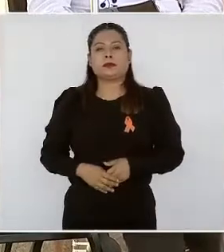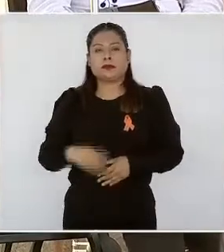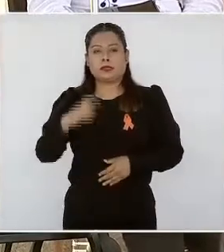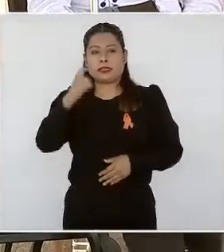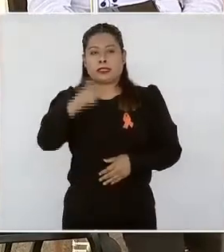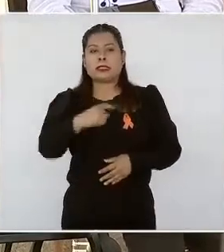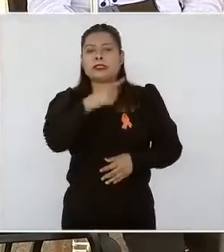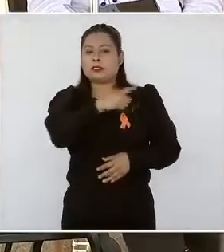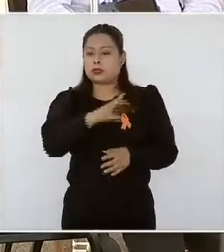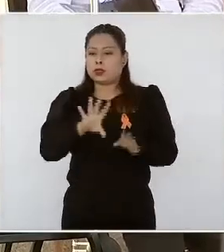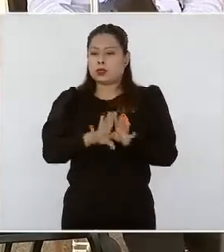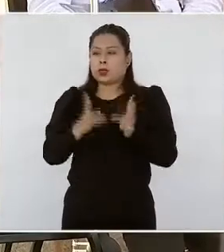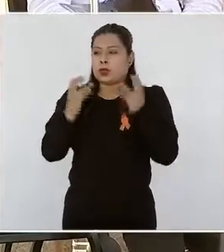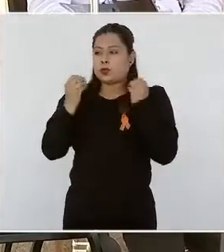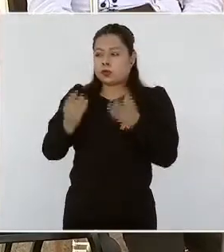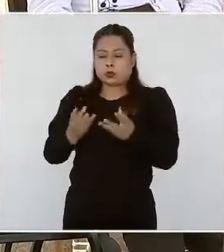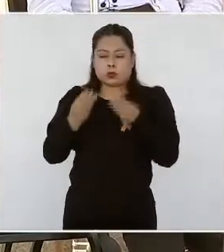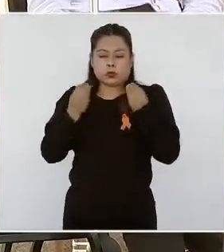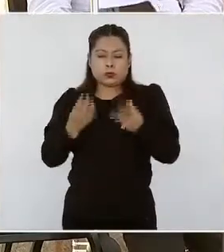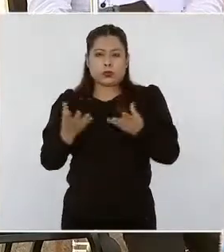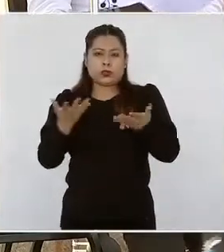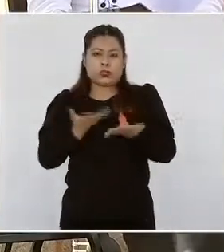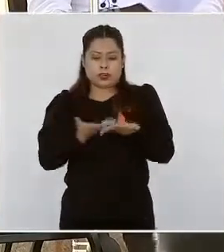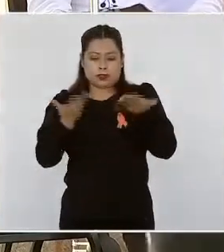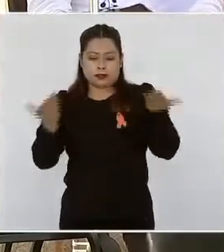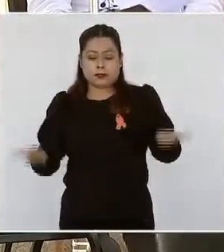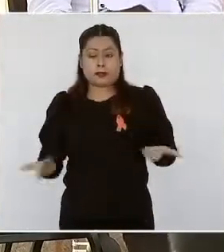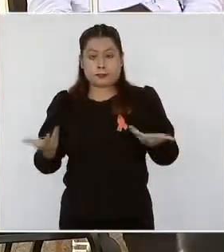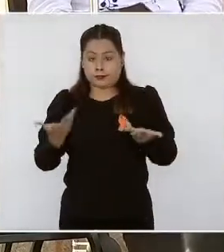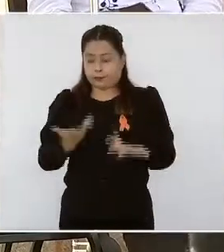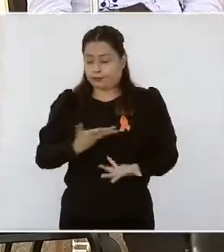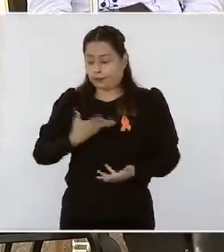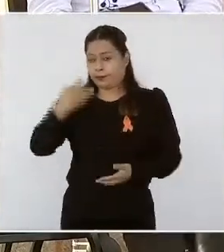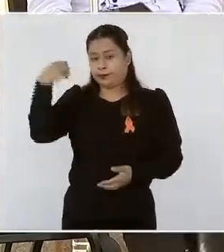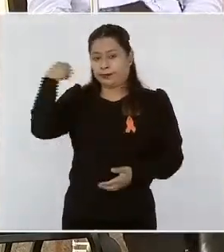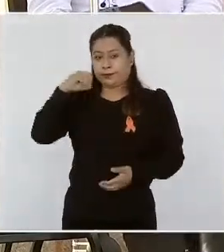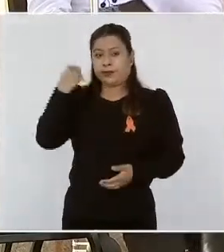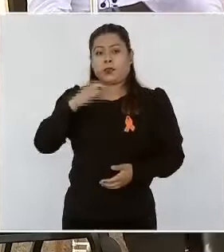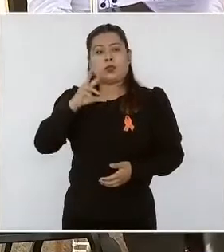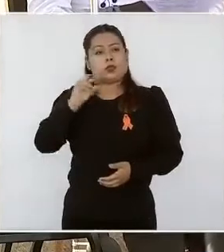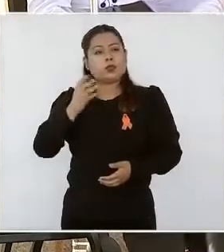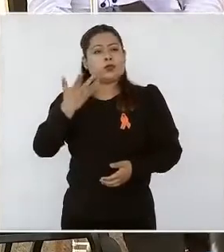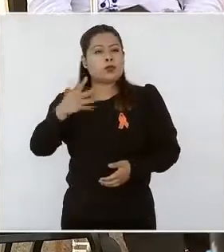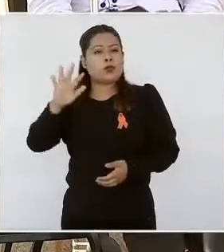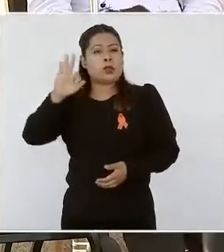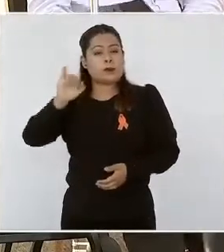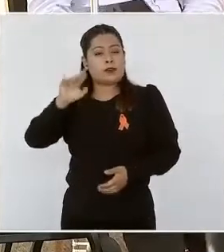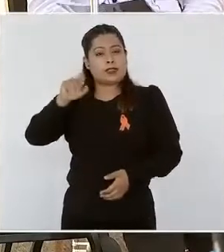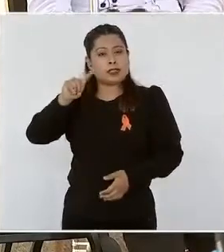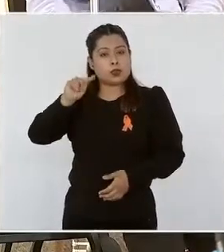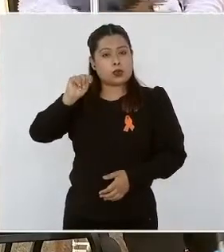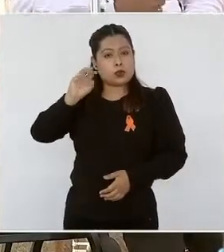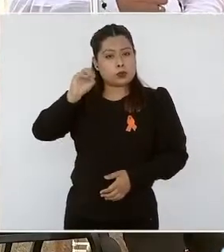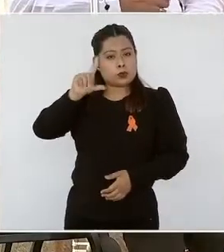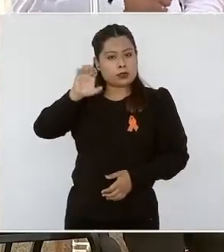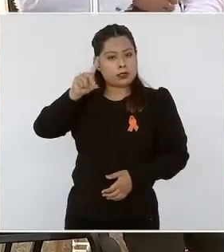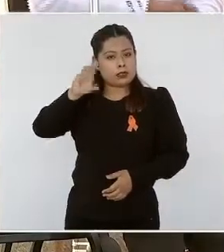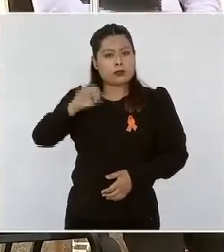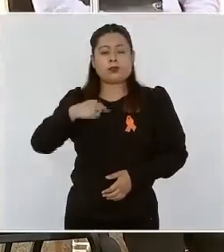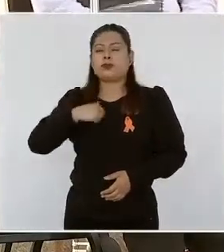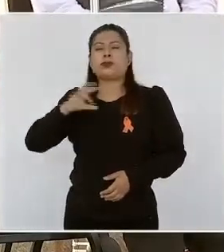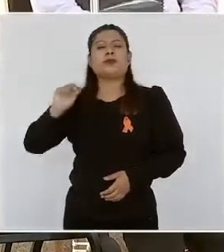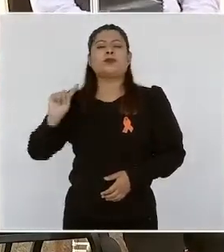el semillero de mucho de lo que está ocurriendo ahora en Oaxaca. Si no fuera por Francisco Toledo, yo no